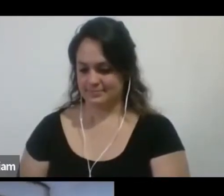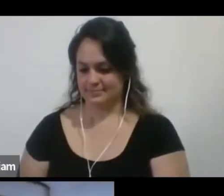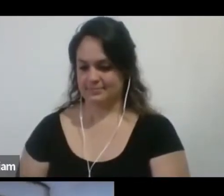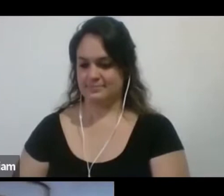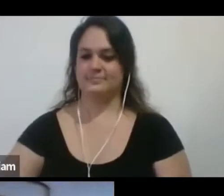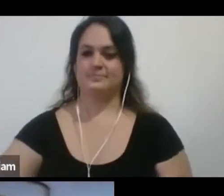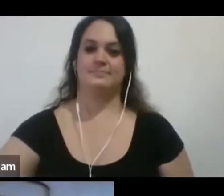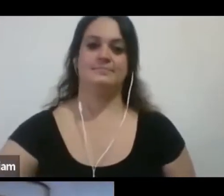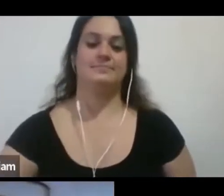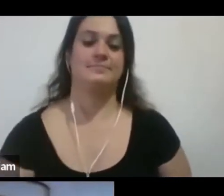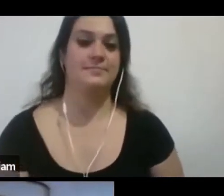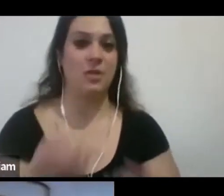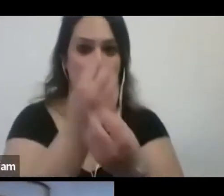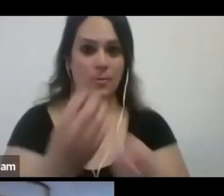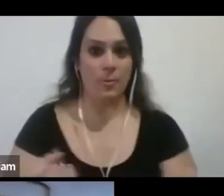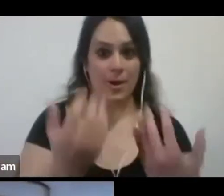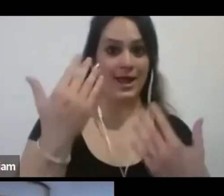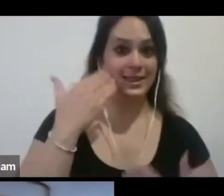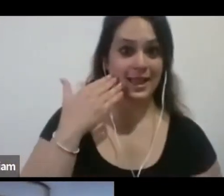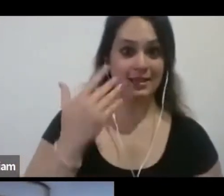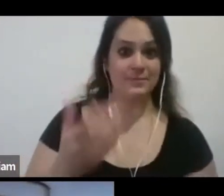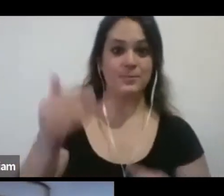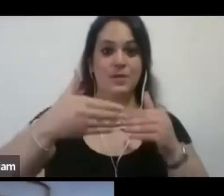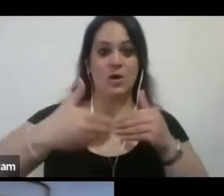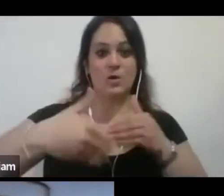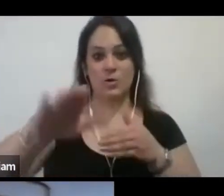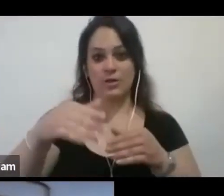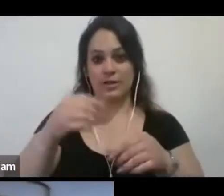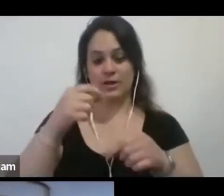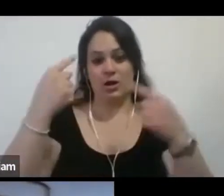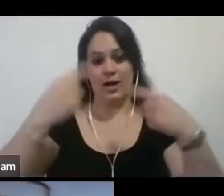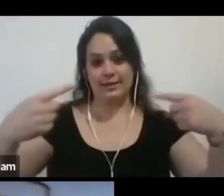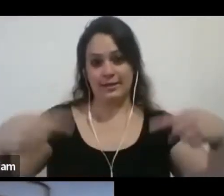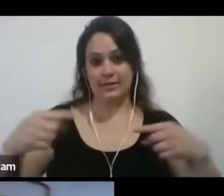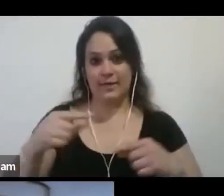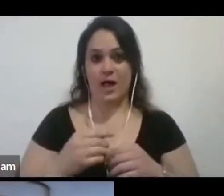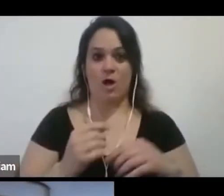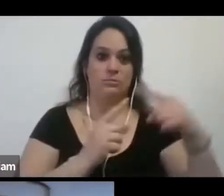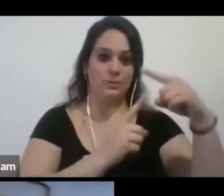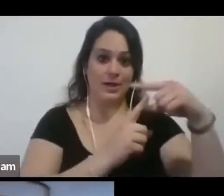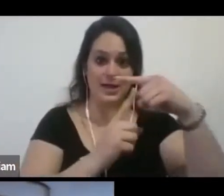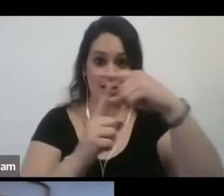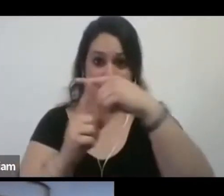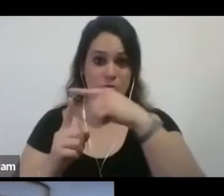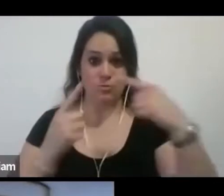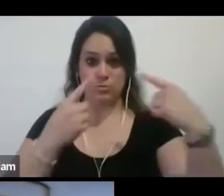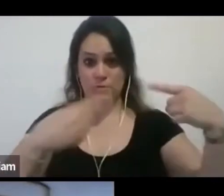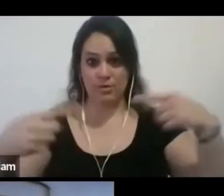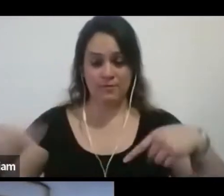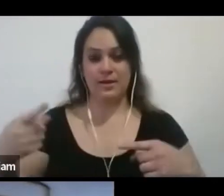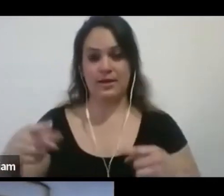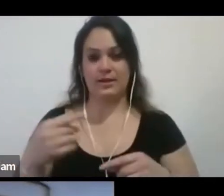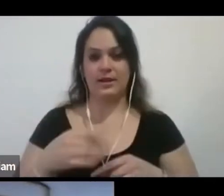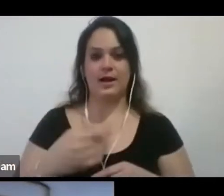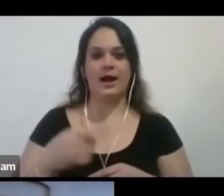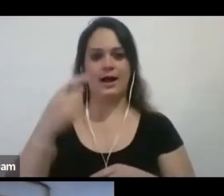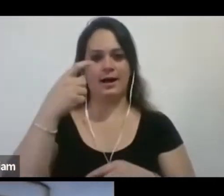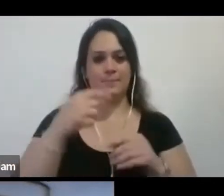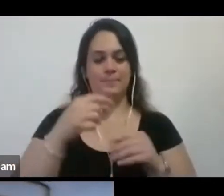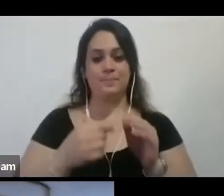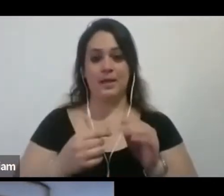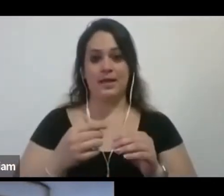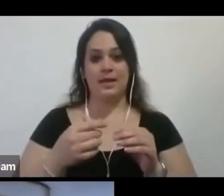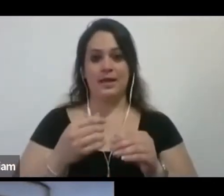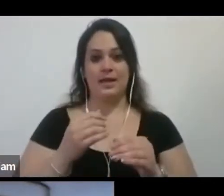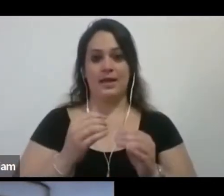Muy buenas tardes. Continuamos con las actividades interinstitucionales que propone la Expo Educativa.